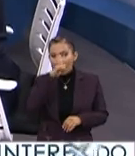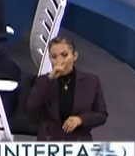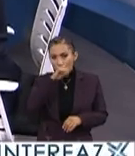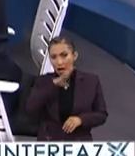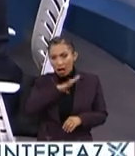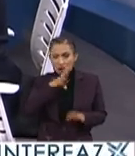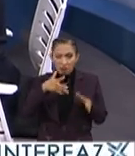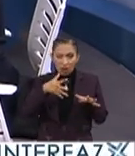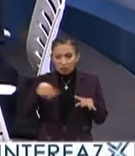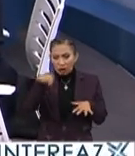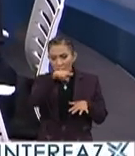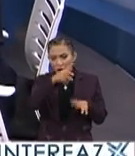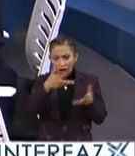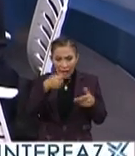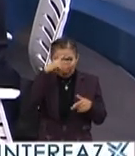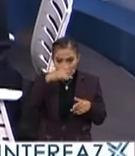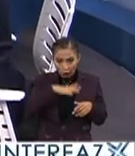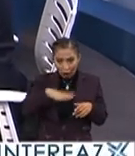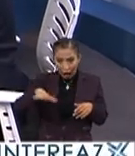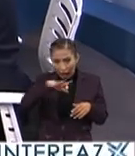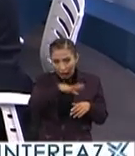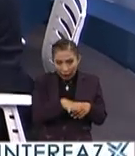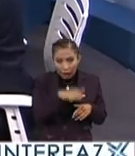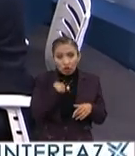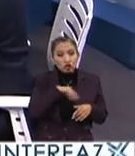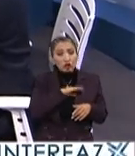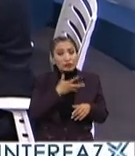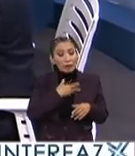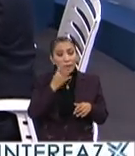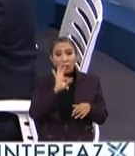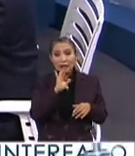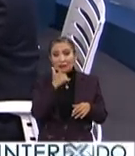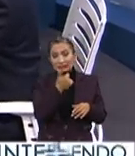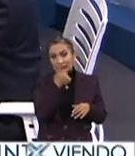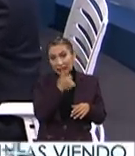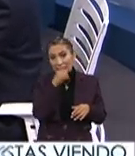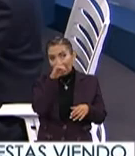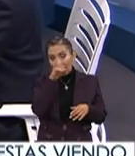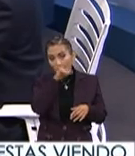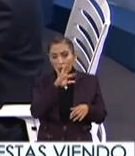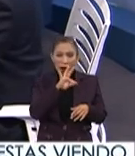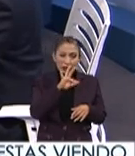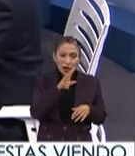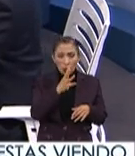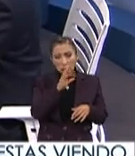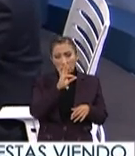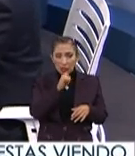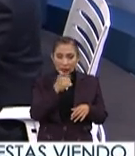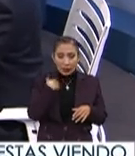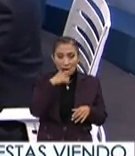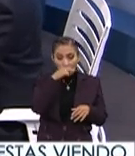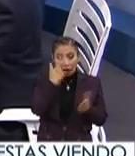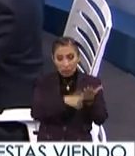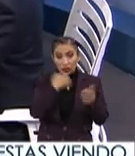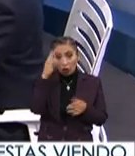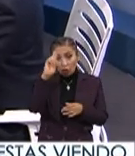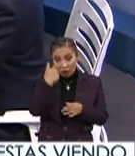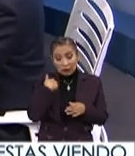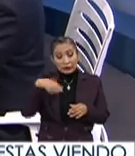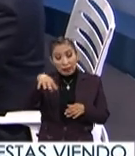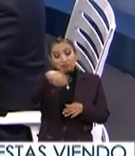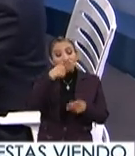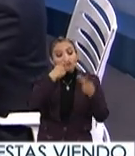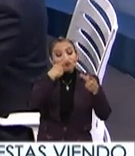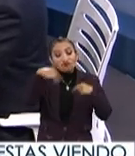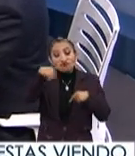que aproximadamente se estima que en México existen, nosotros tenemos ahí 46, entre 44 y 46, y entonces sentimos